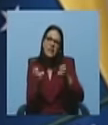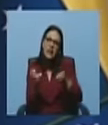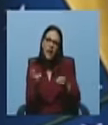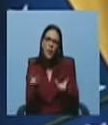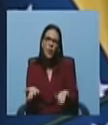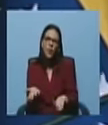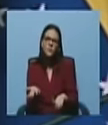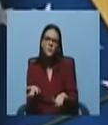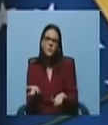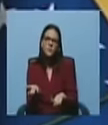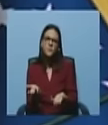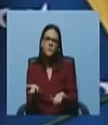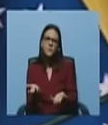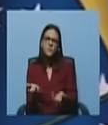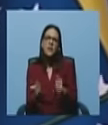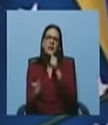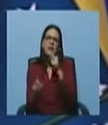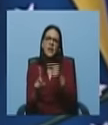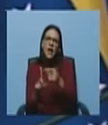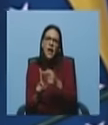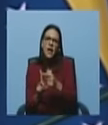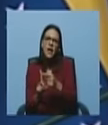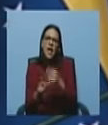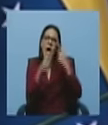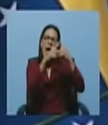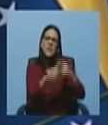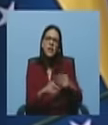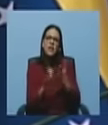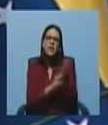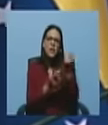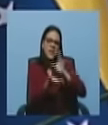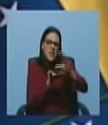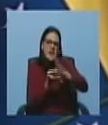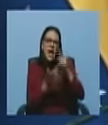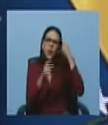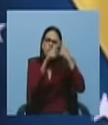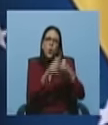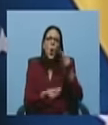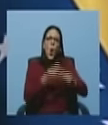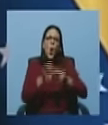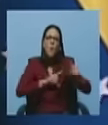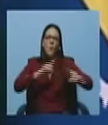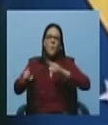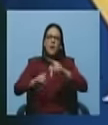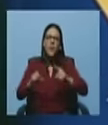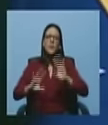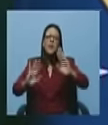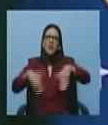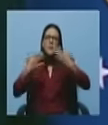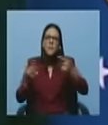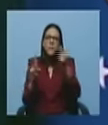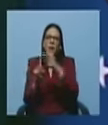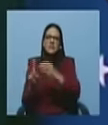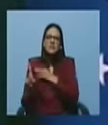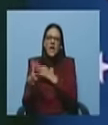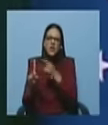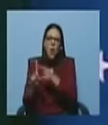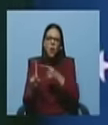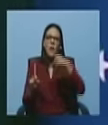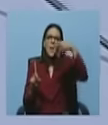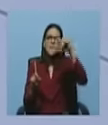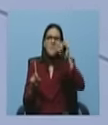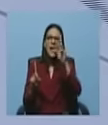real, que era quien administraba los recursos. Luego está un señor que se llama Pedro